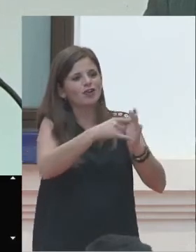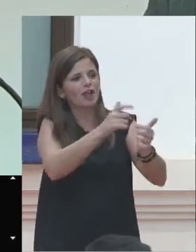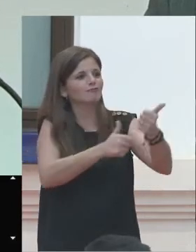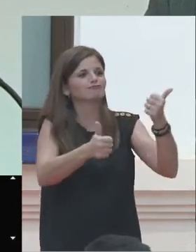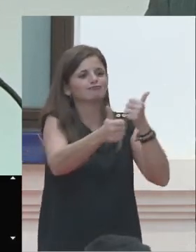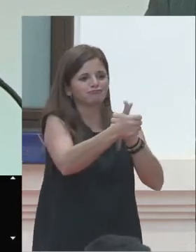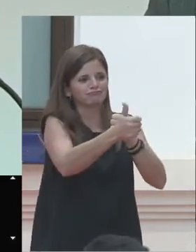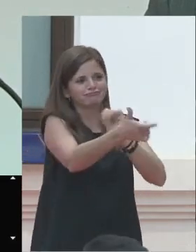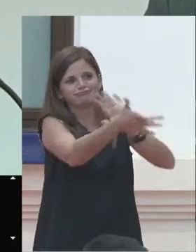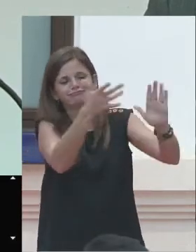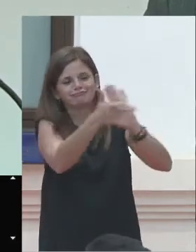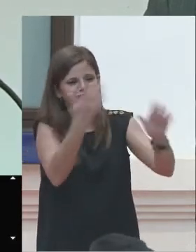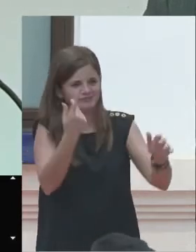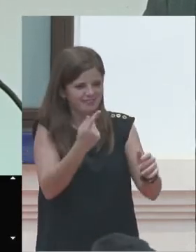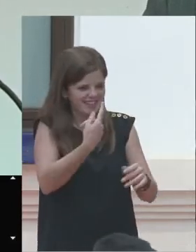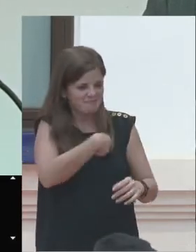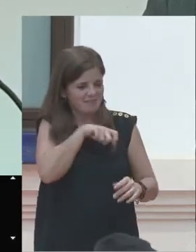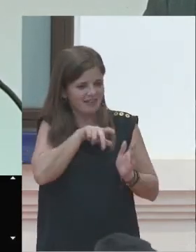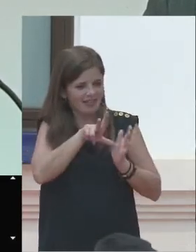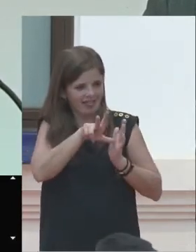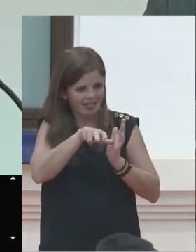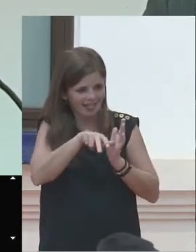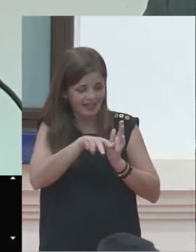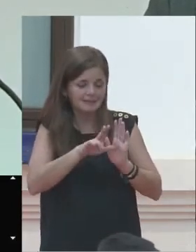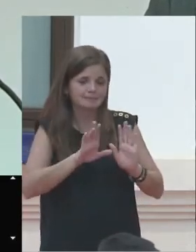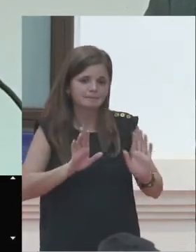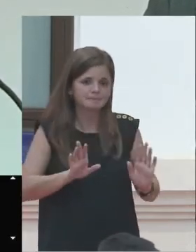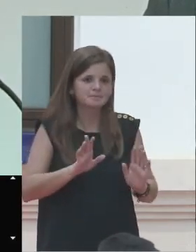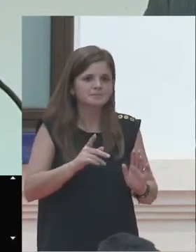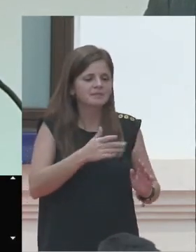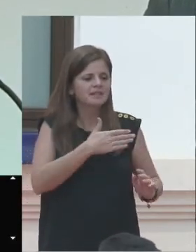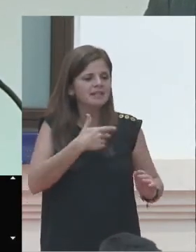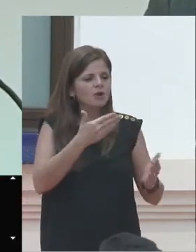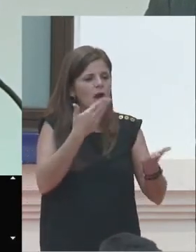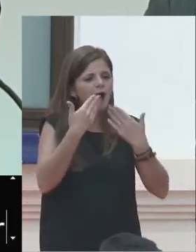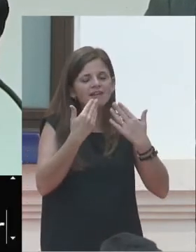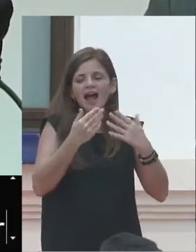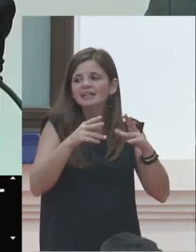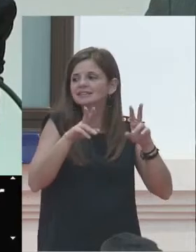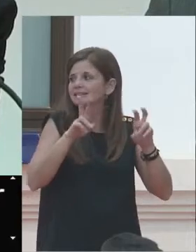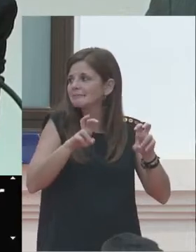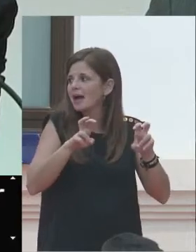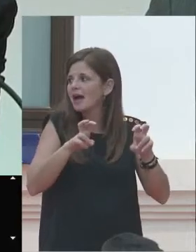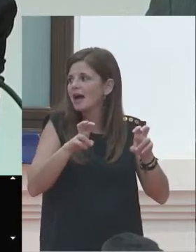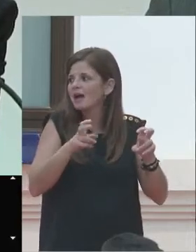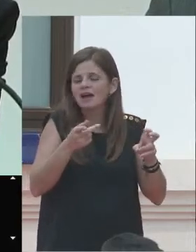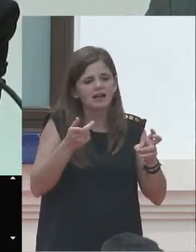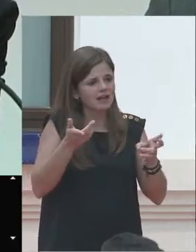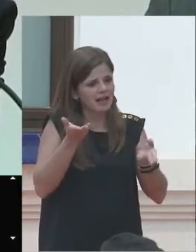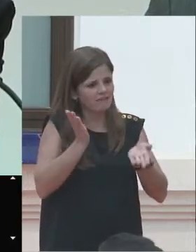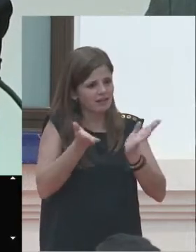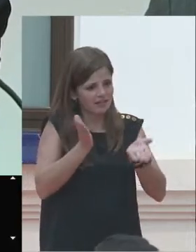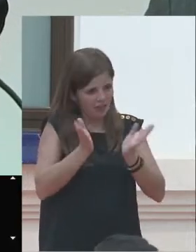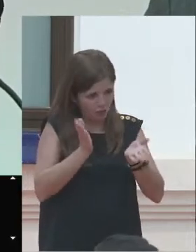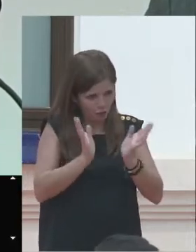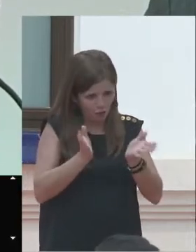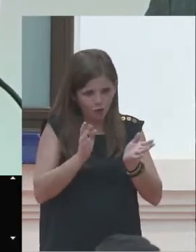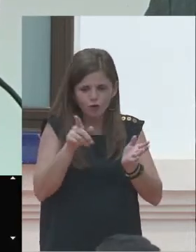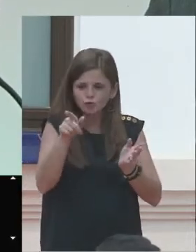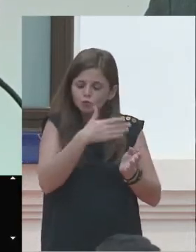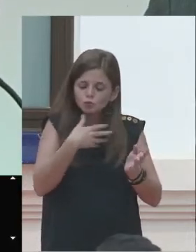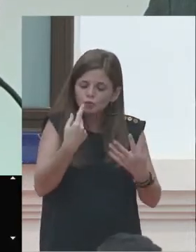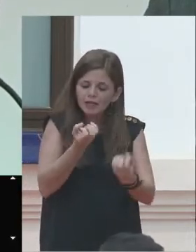tampoco podía ser de otra manera. Y quiero hablar del tema de rehabilitación, por un lado, y si quieres comentarnos lo que me has comentado antes